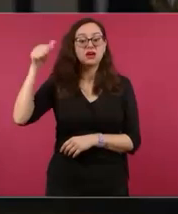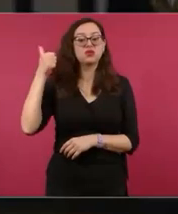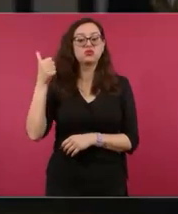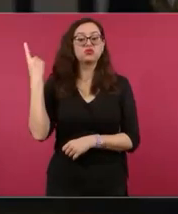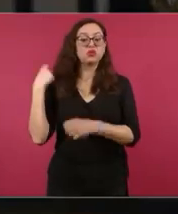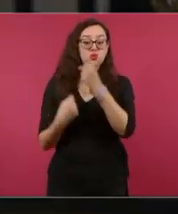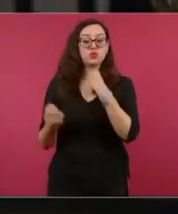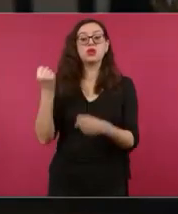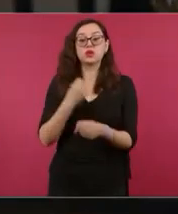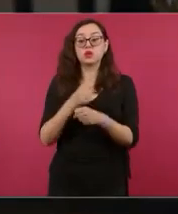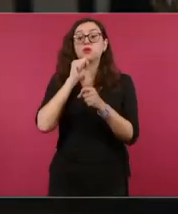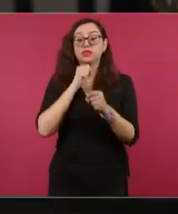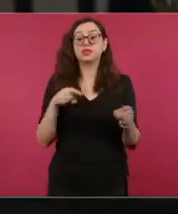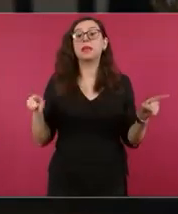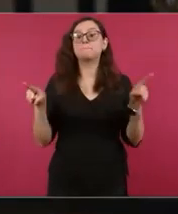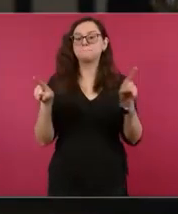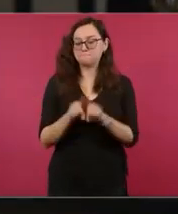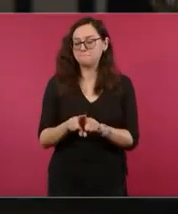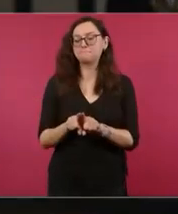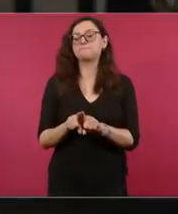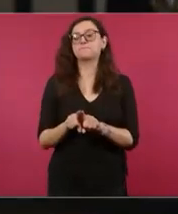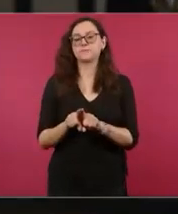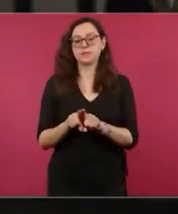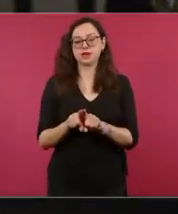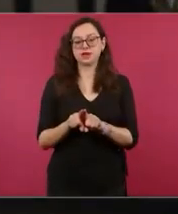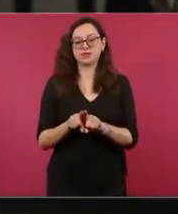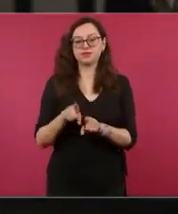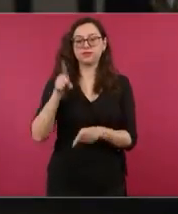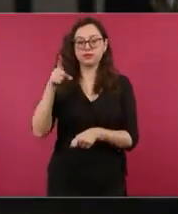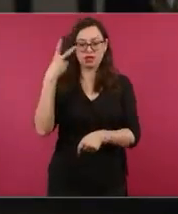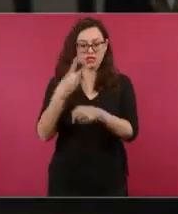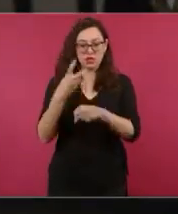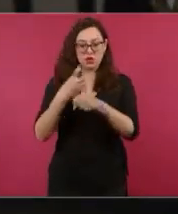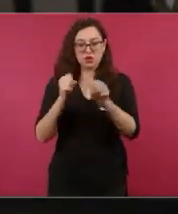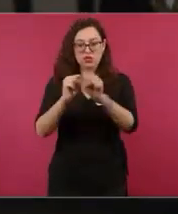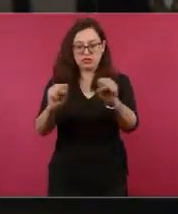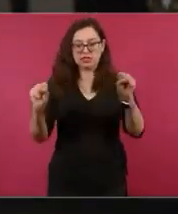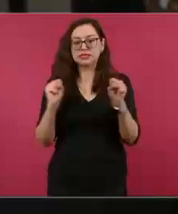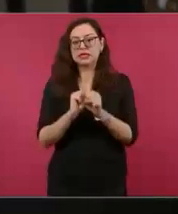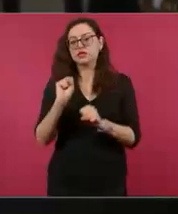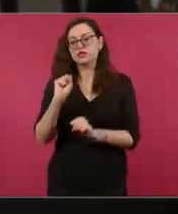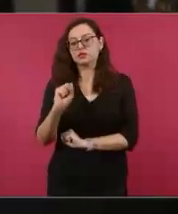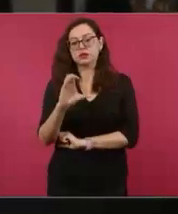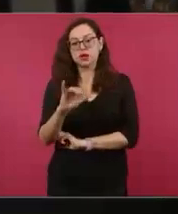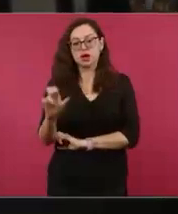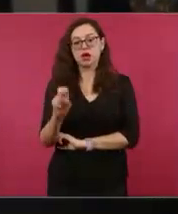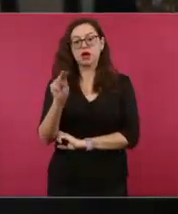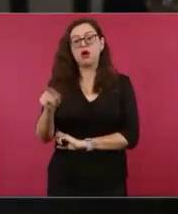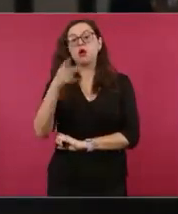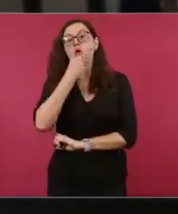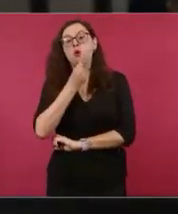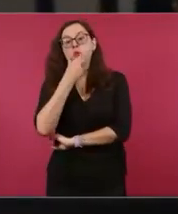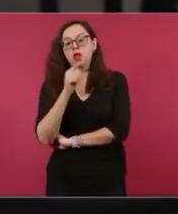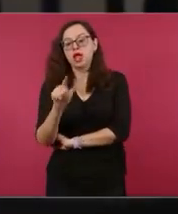se llegó al extremo en la segunda sala de la Suprema Corte de Justicia de la Nación, que el ministro Luis